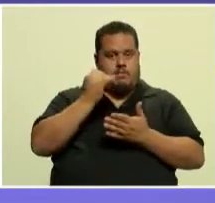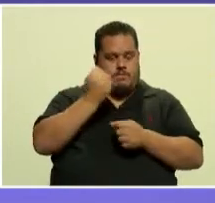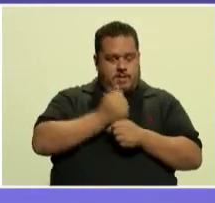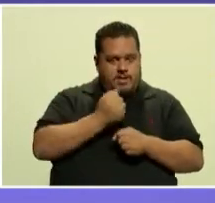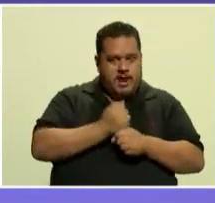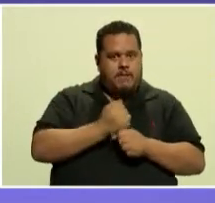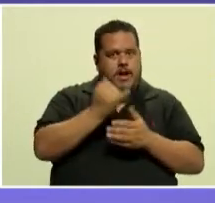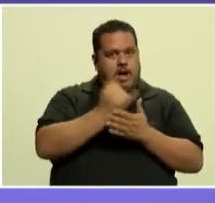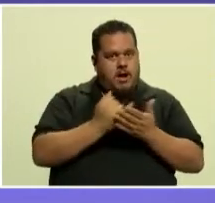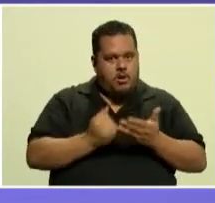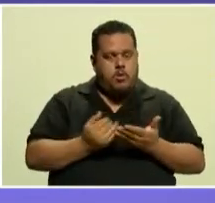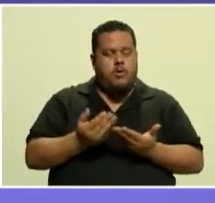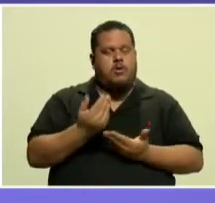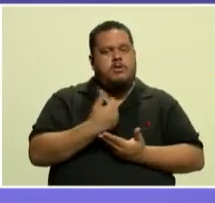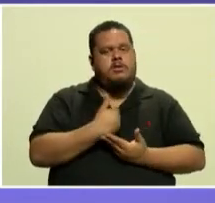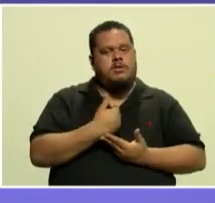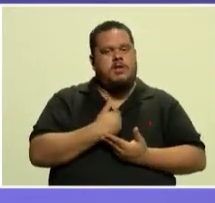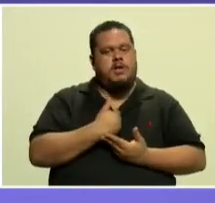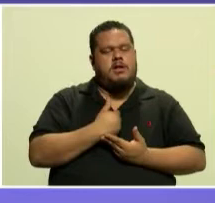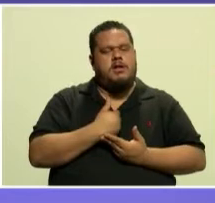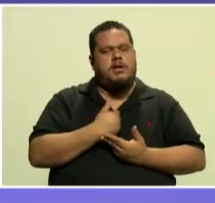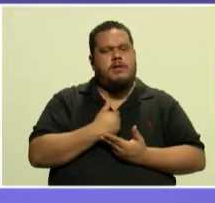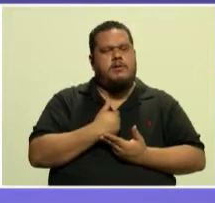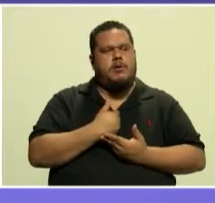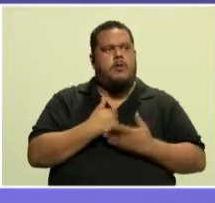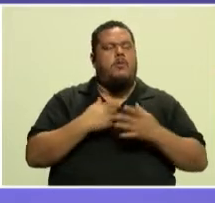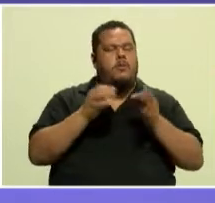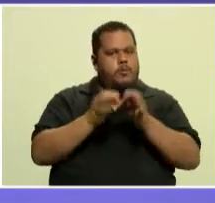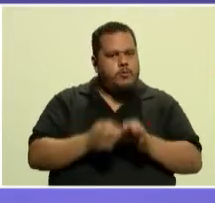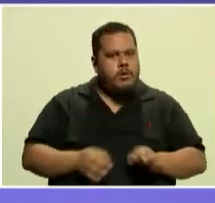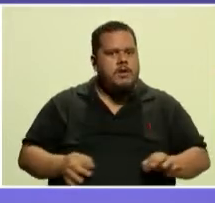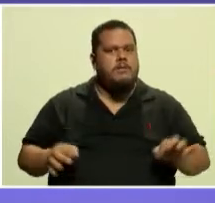específicamente tiene una relevancia